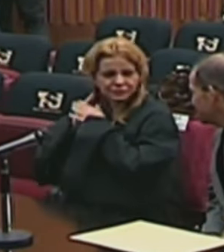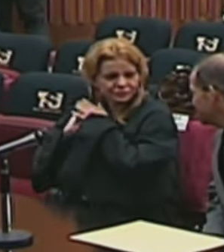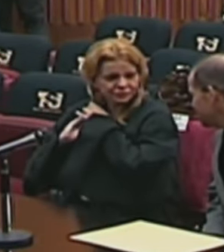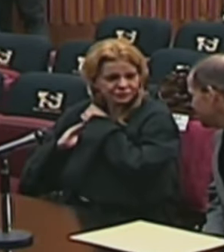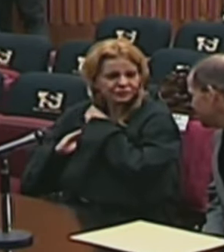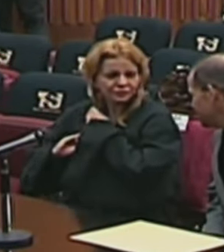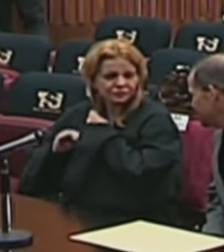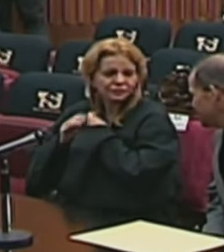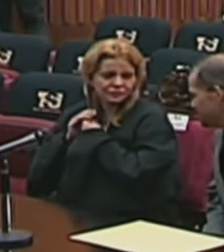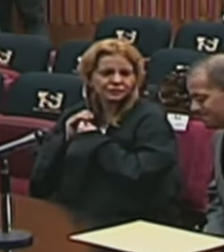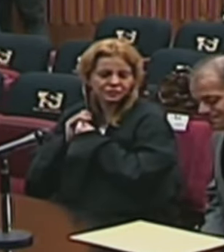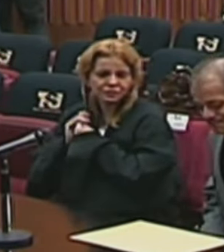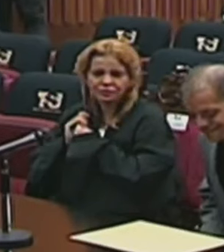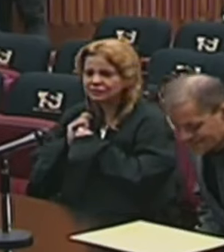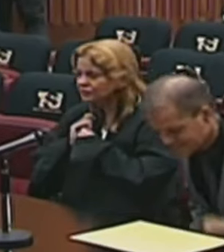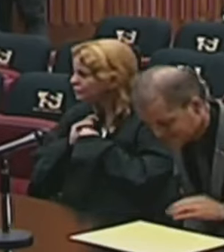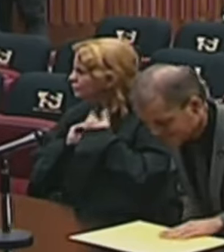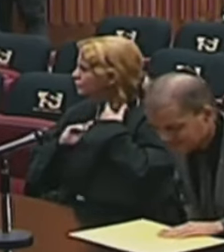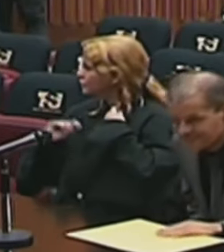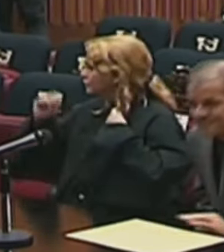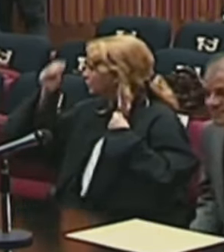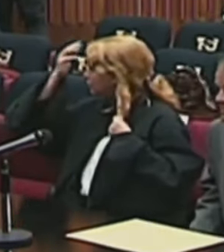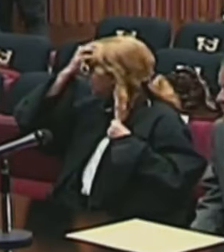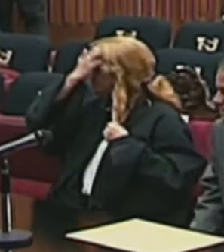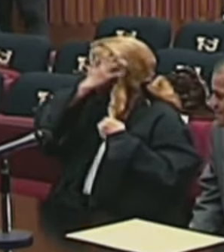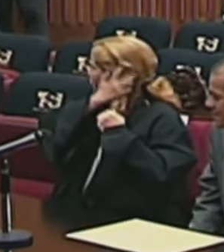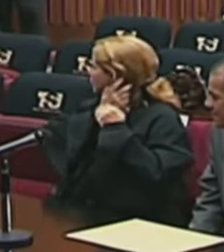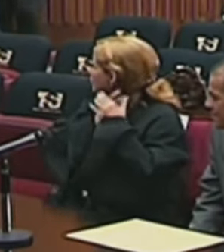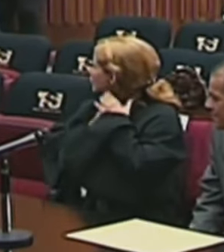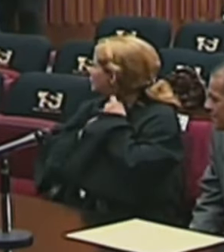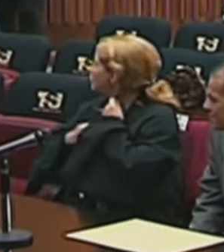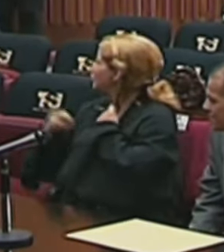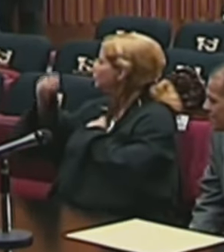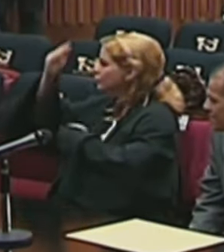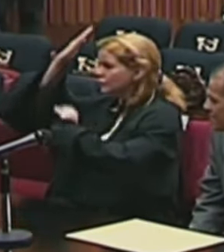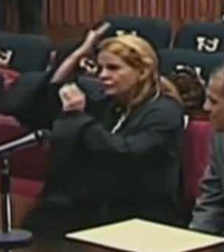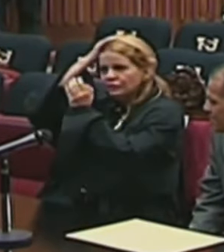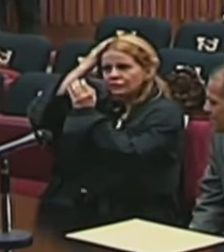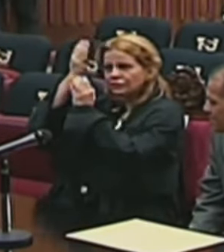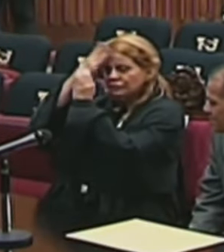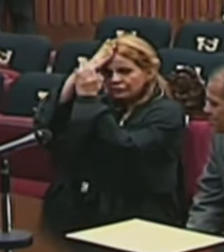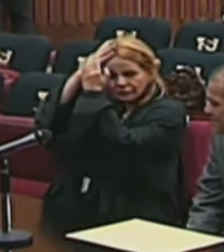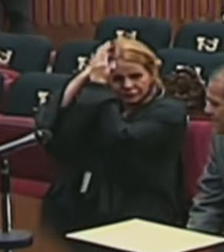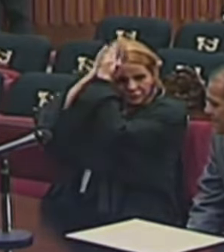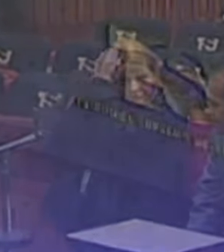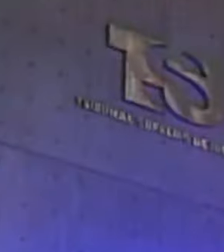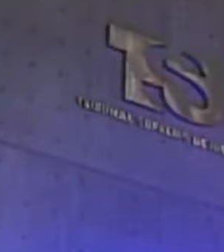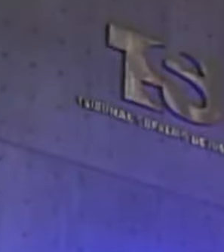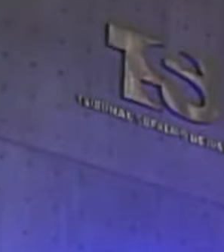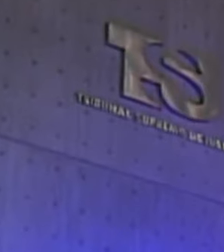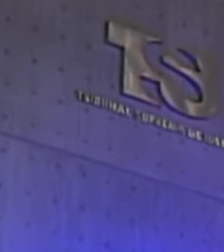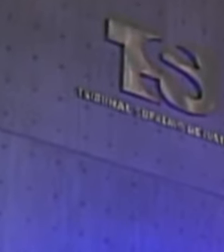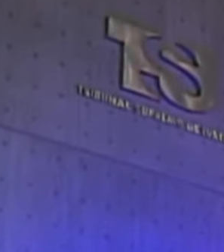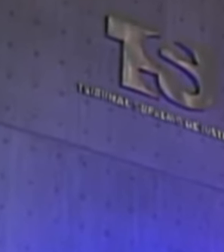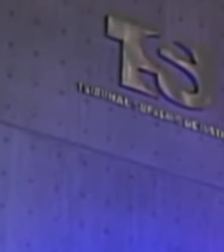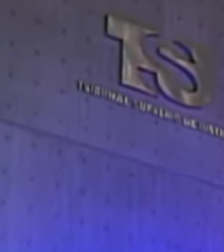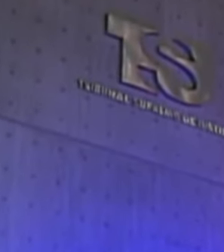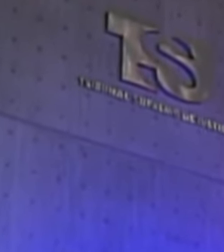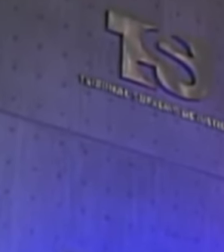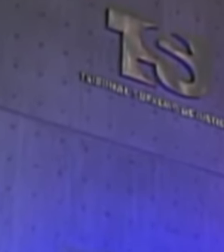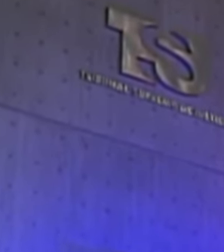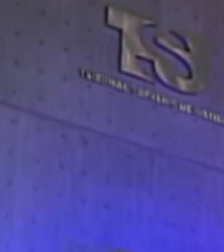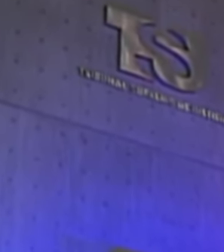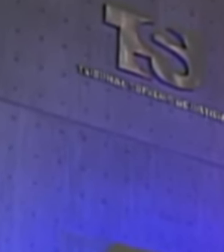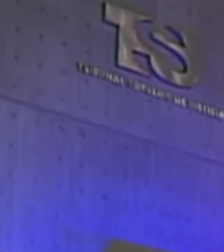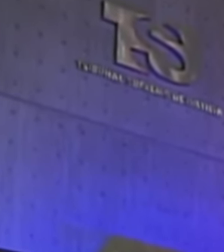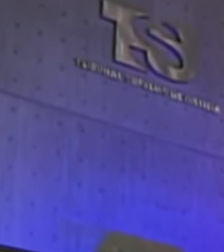de los integrantes de esta sala que preside la presidenta del Tribunal Supremo de Justicia para continuar